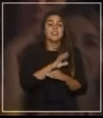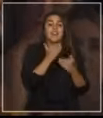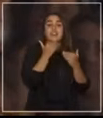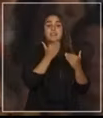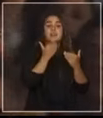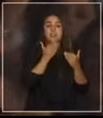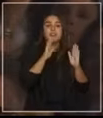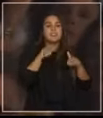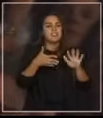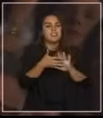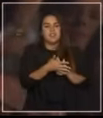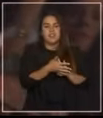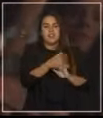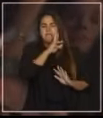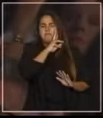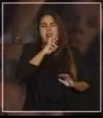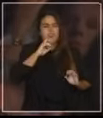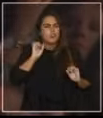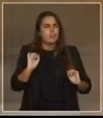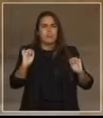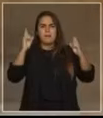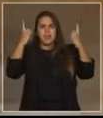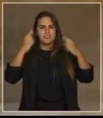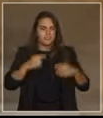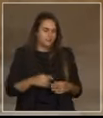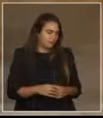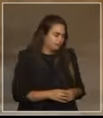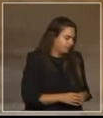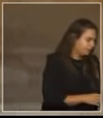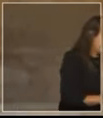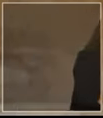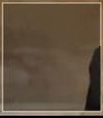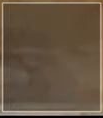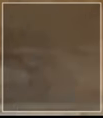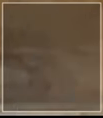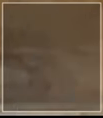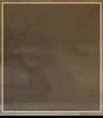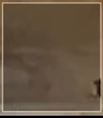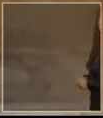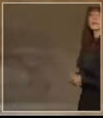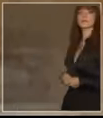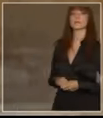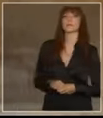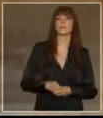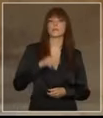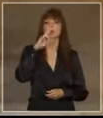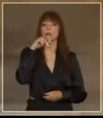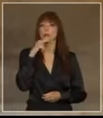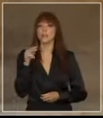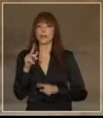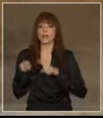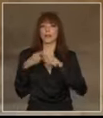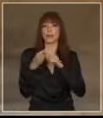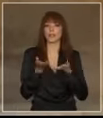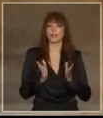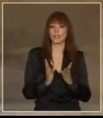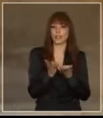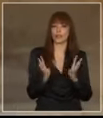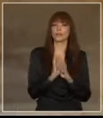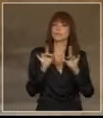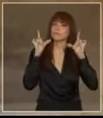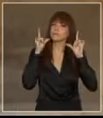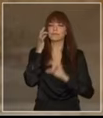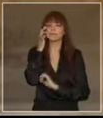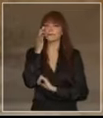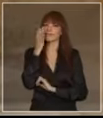el regalo más valioso que podemos recibir. Y son ellos y sus hijos los auténticos protagonistas y a